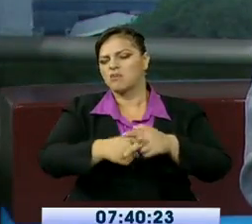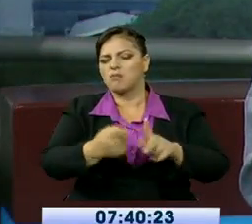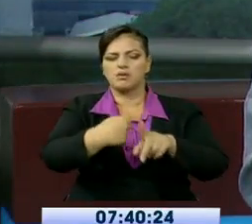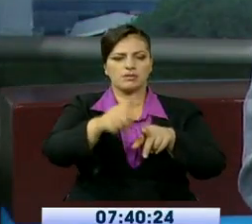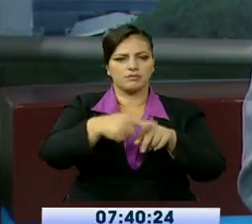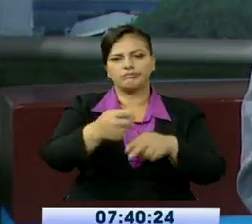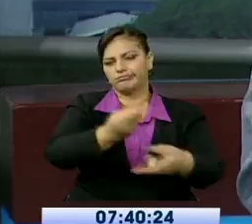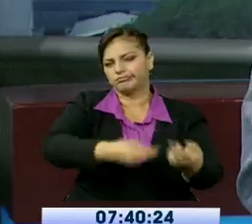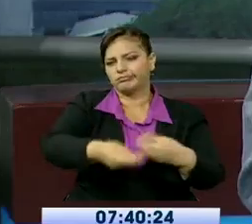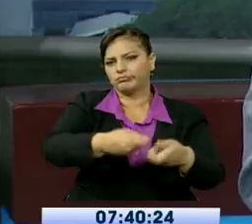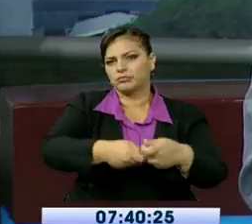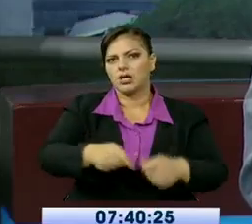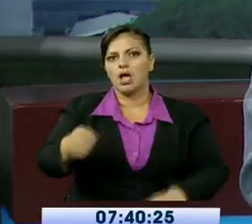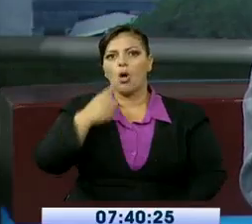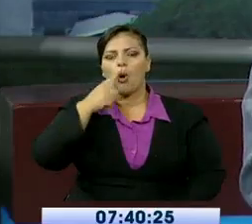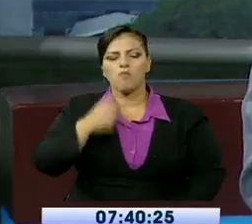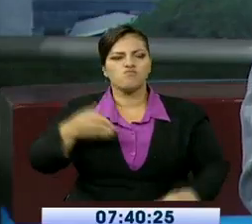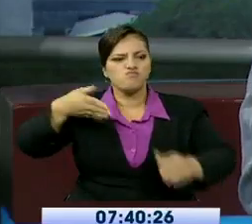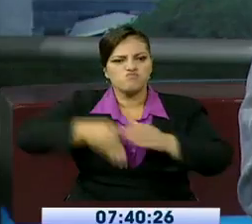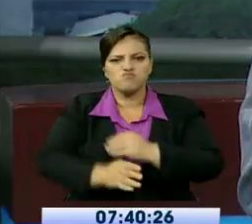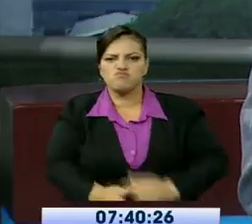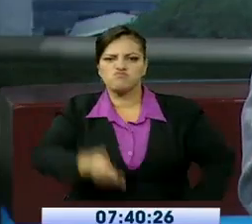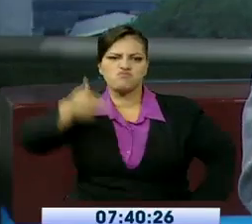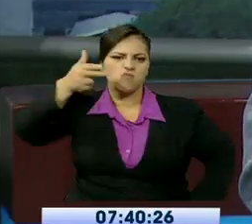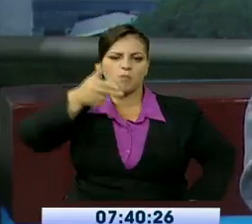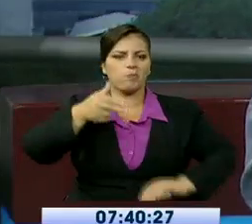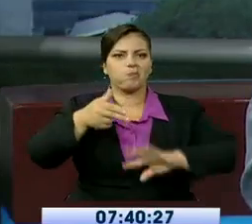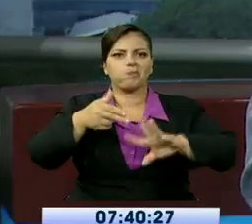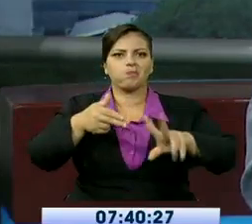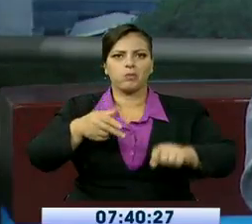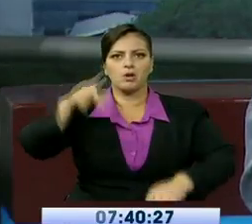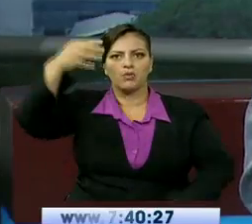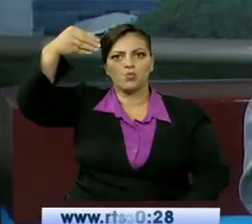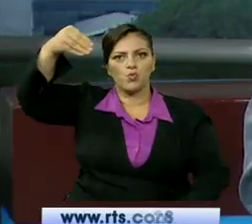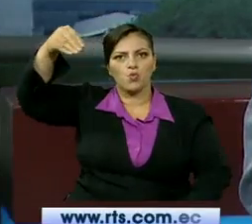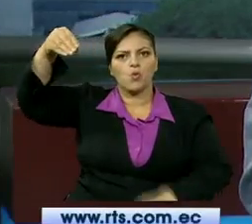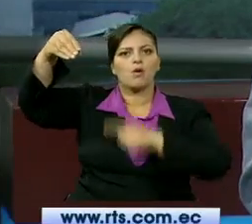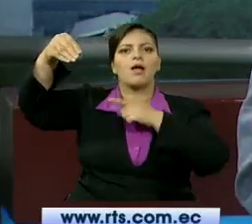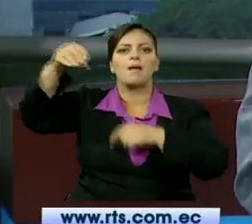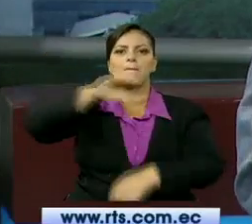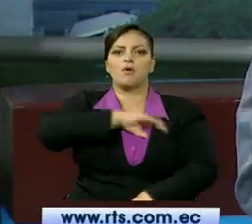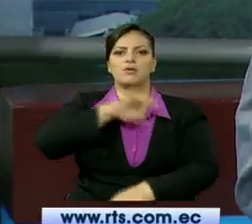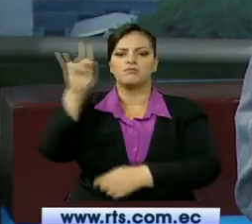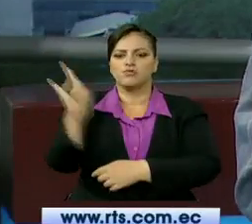permitieron la captura del sospechoso y la recuperación de lo que se había robado.